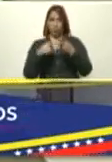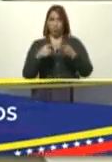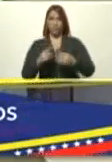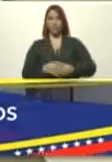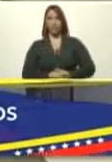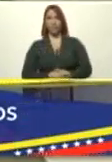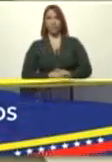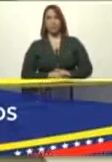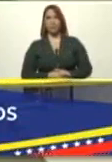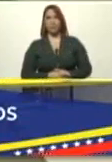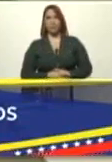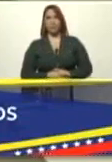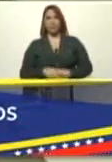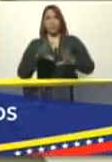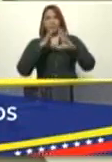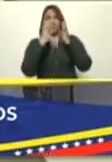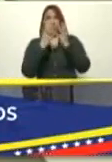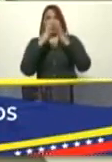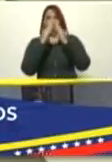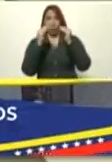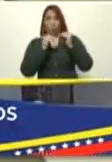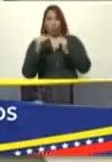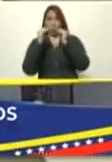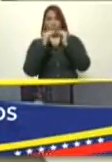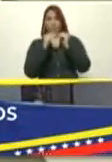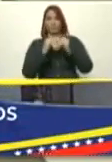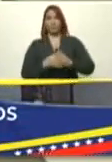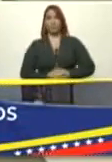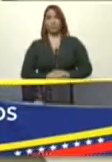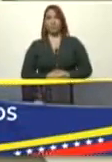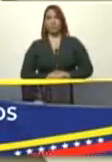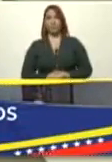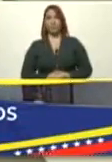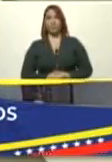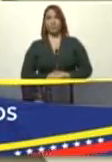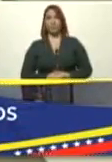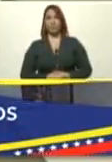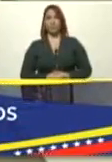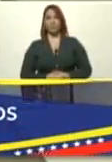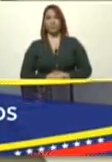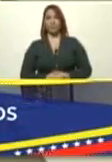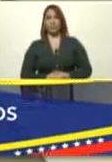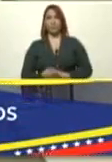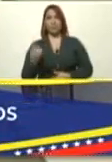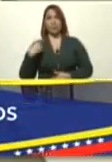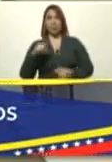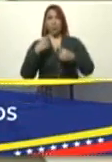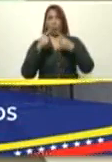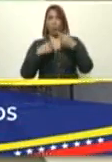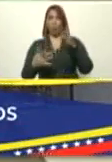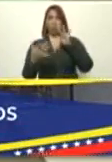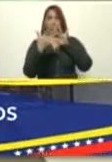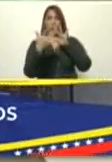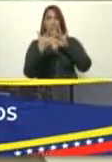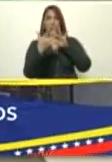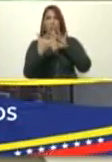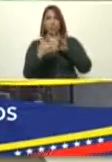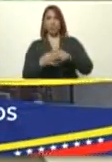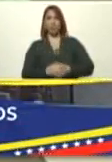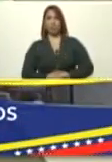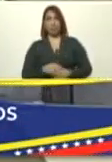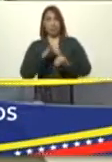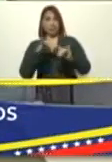multipolar, el mundo de todos y de todas, ¿verdad? Bueno, por aquí tenemos otros pases, ya son